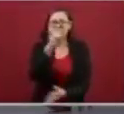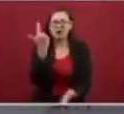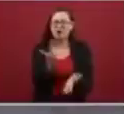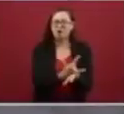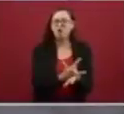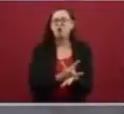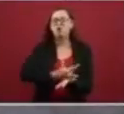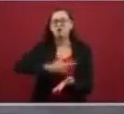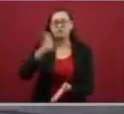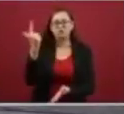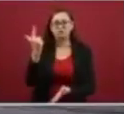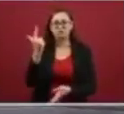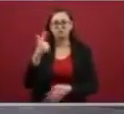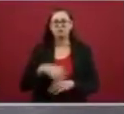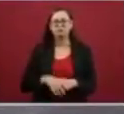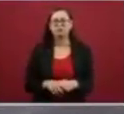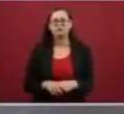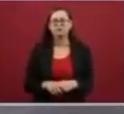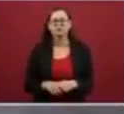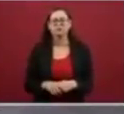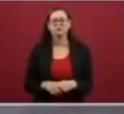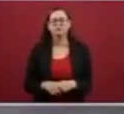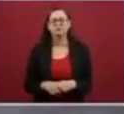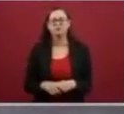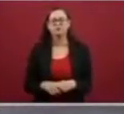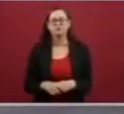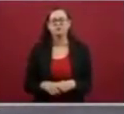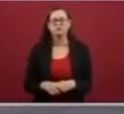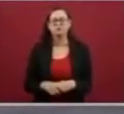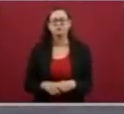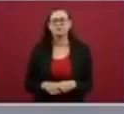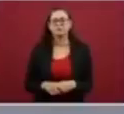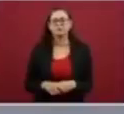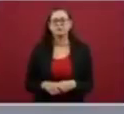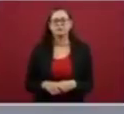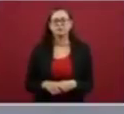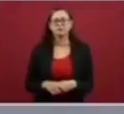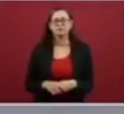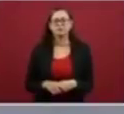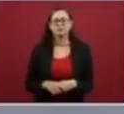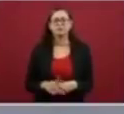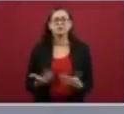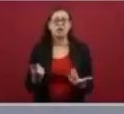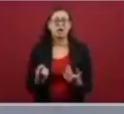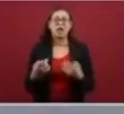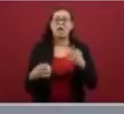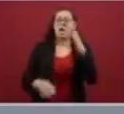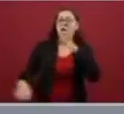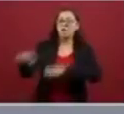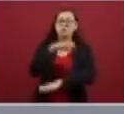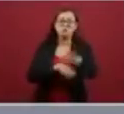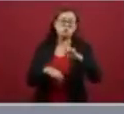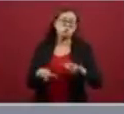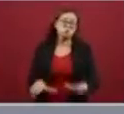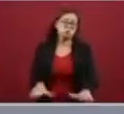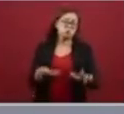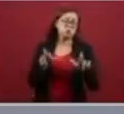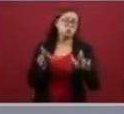Ya se canceló la condonación de impuestos a potentados